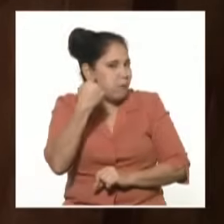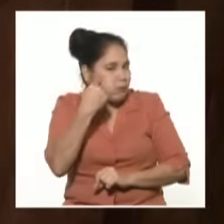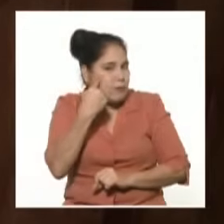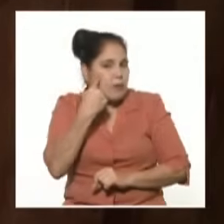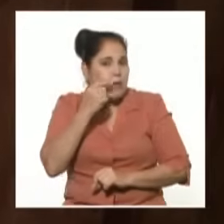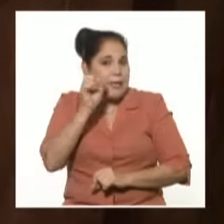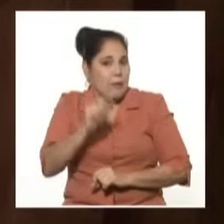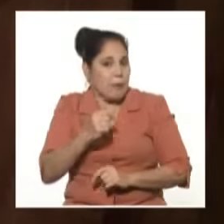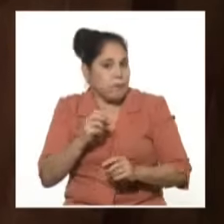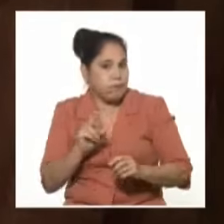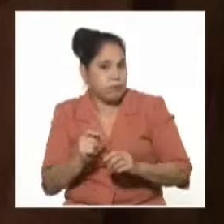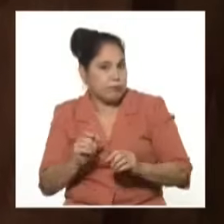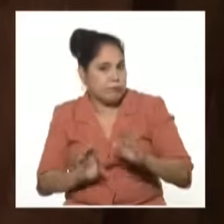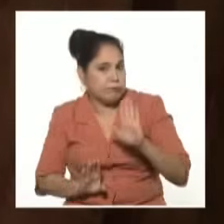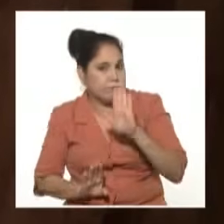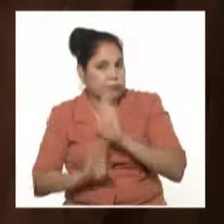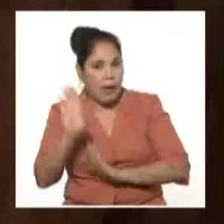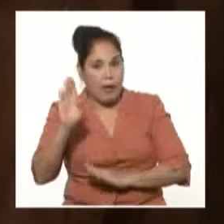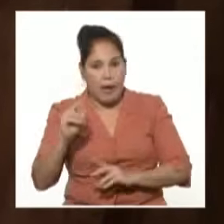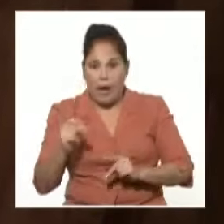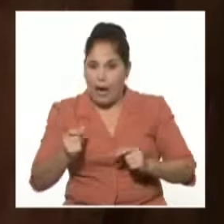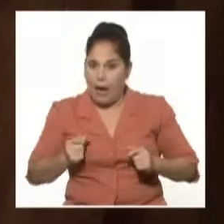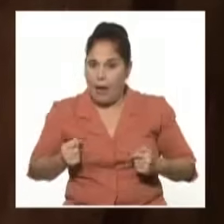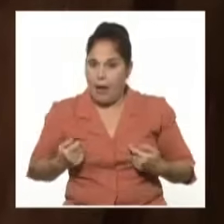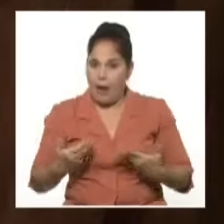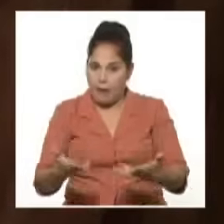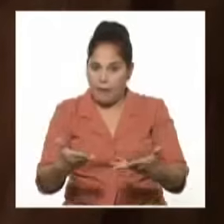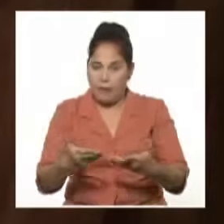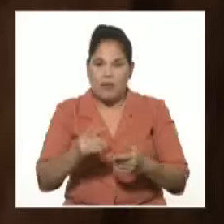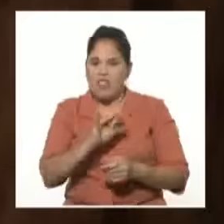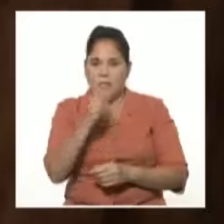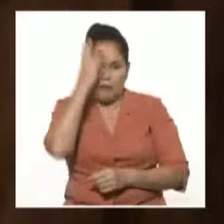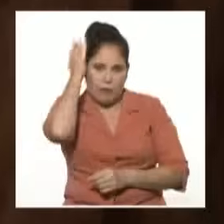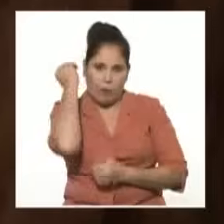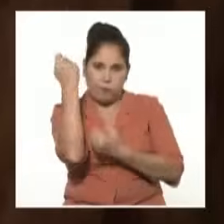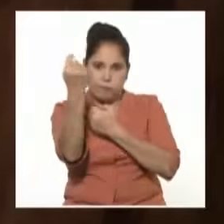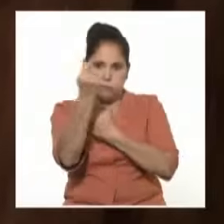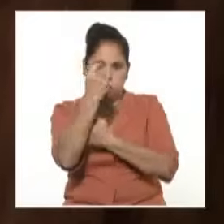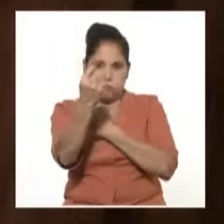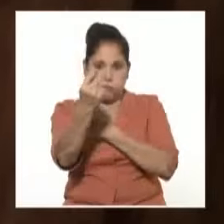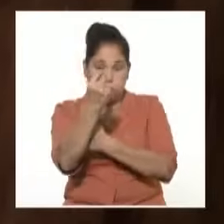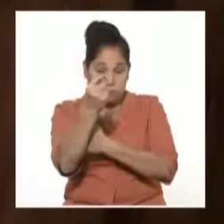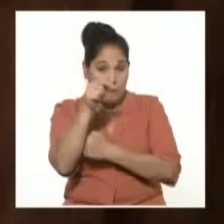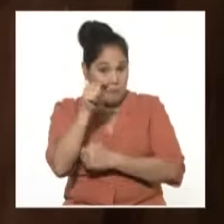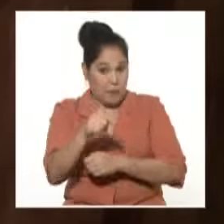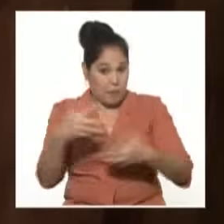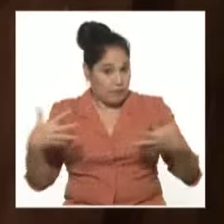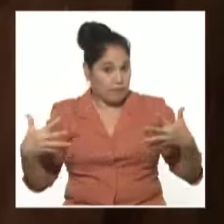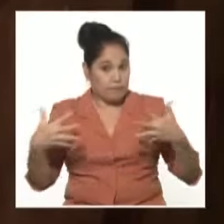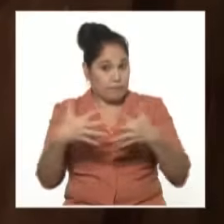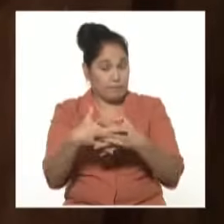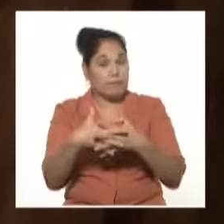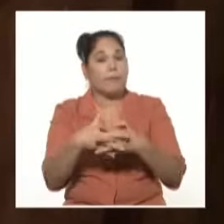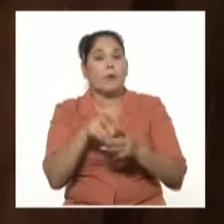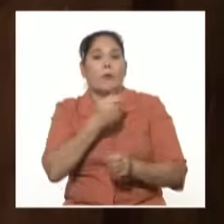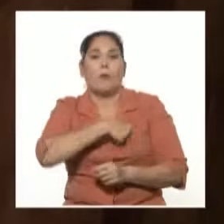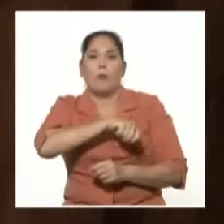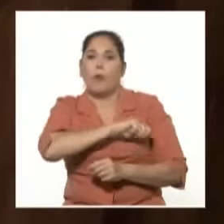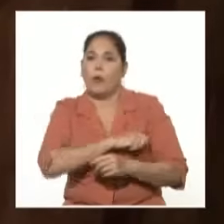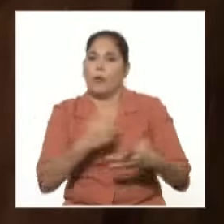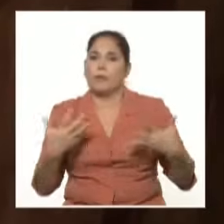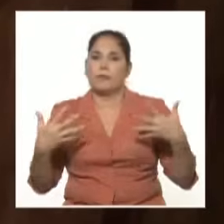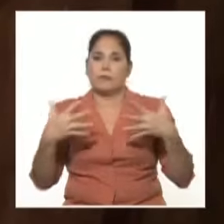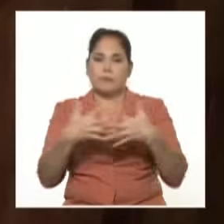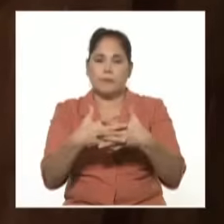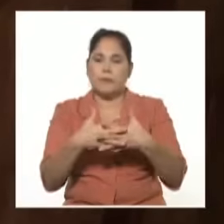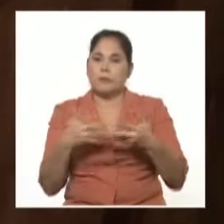estribo, como nos ha alertado tantas veces el general de ejército. De ese vínculo imprescindible con el pueblo, fuente